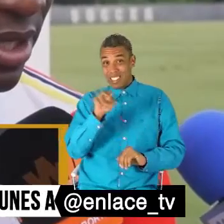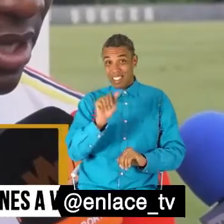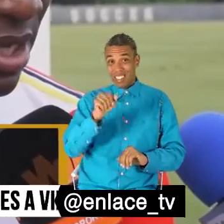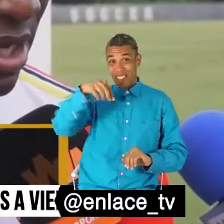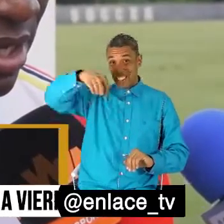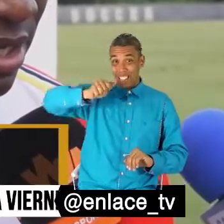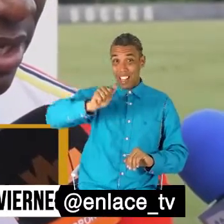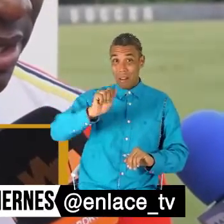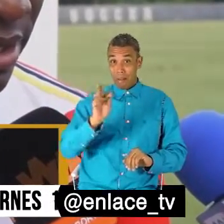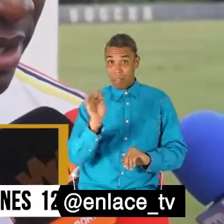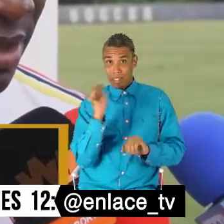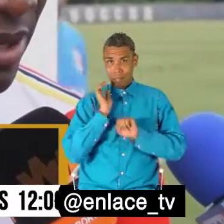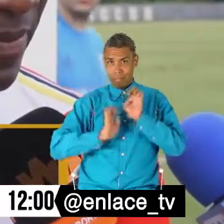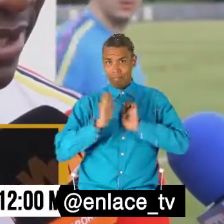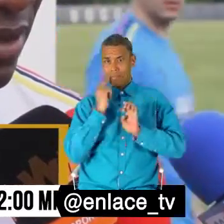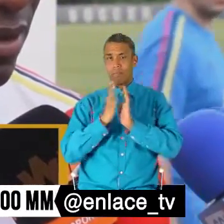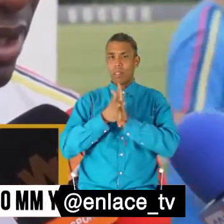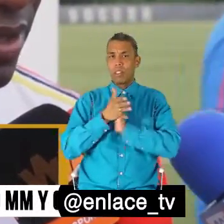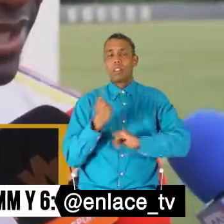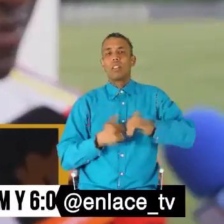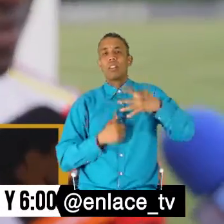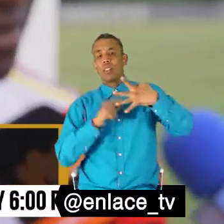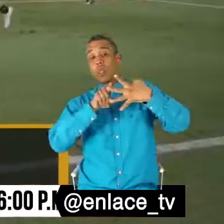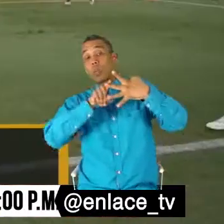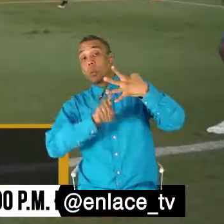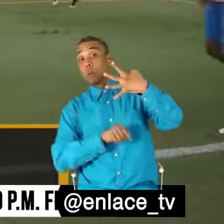que el primer partido